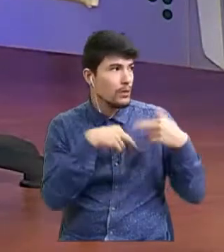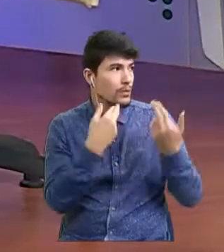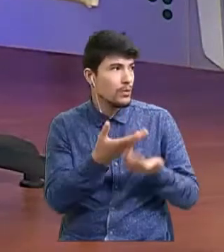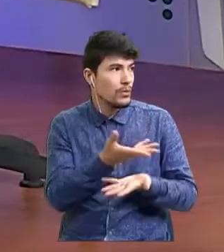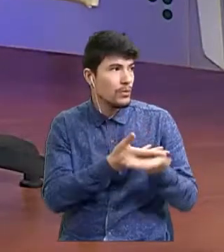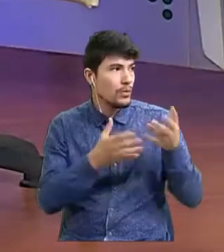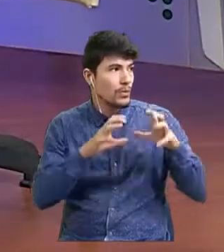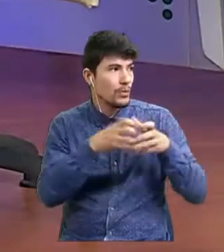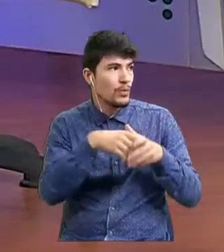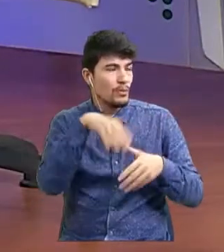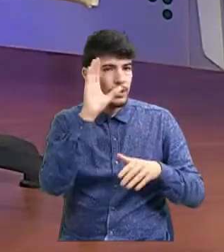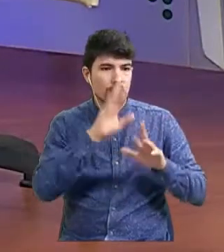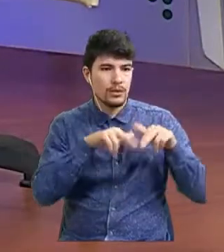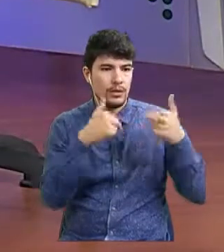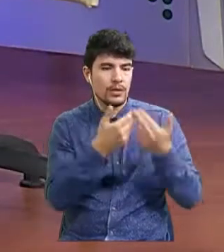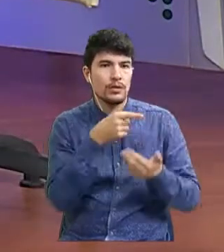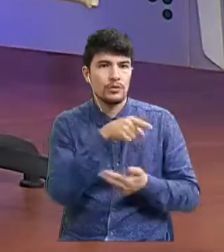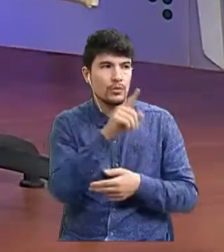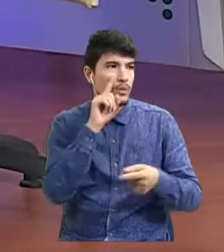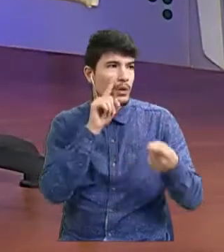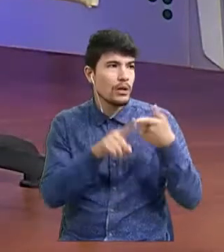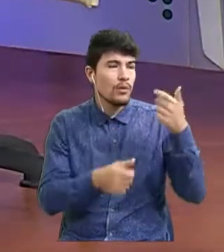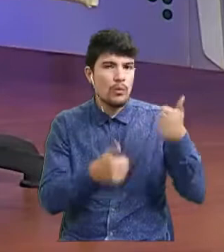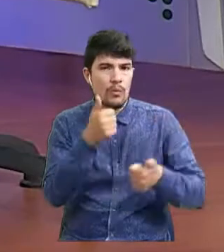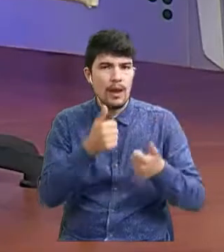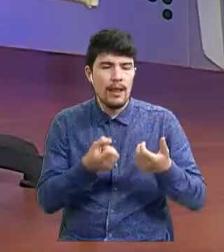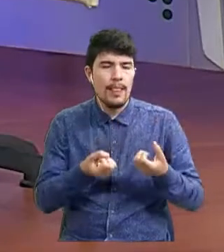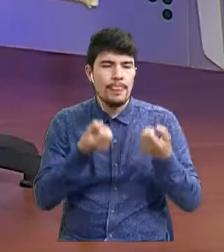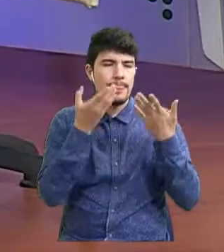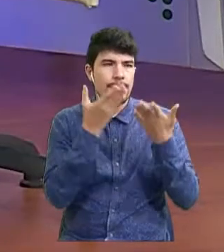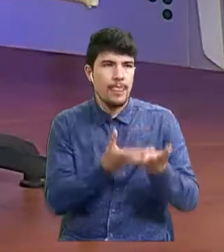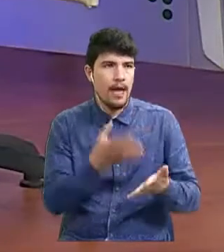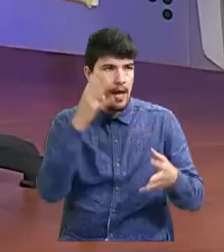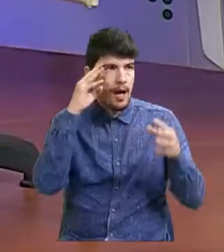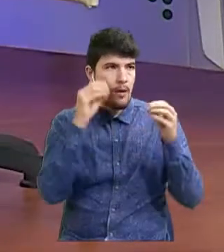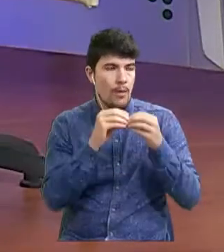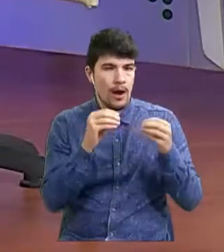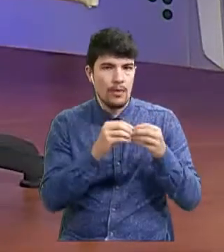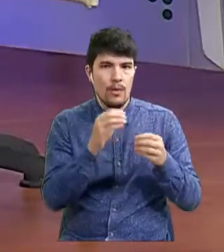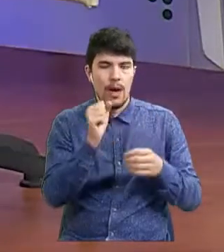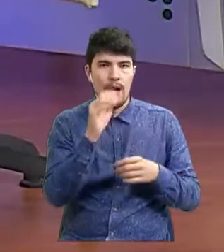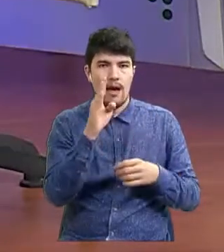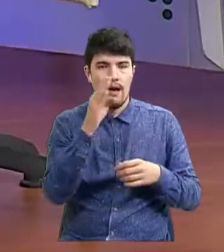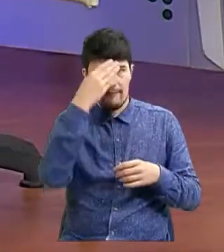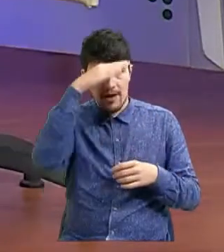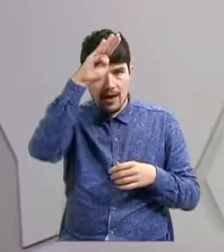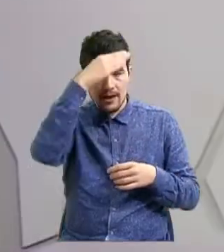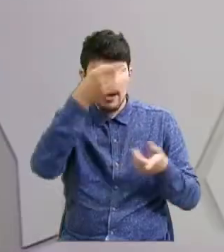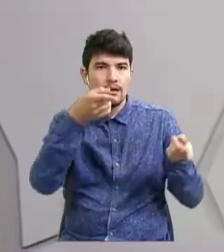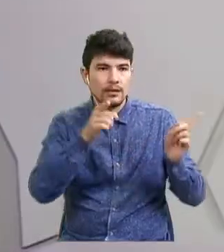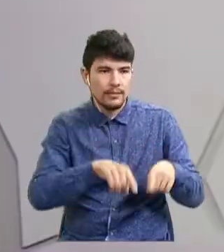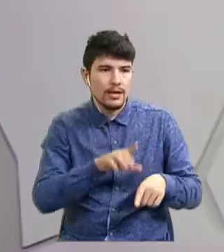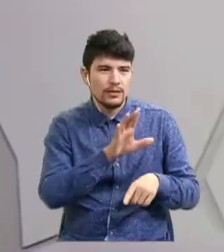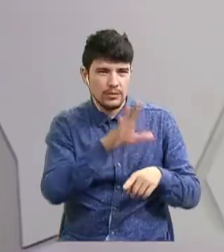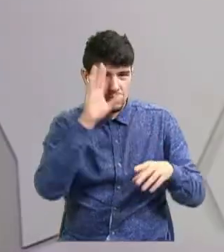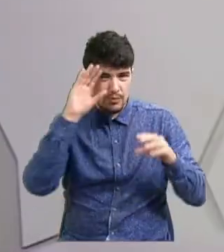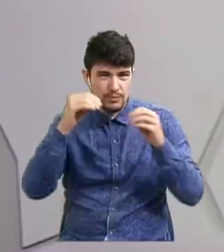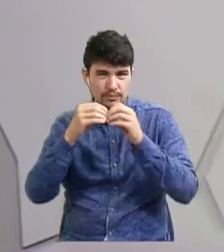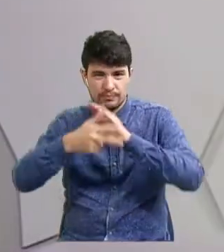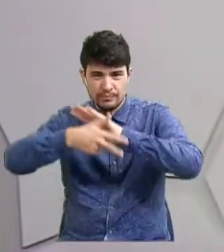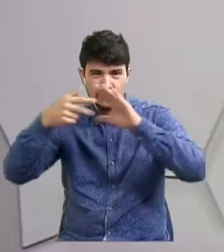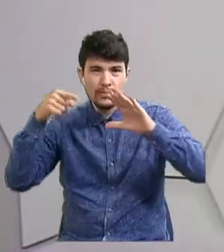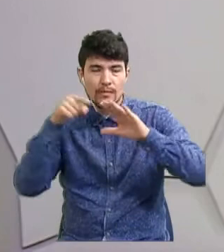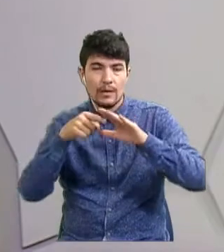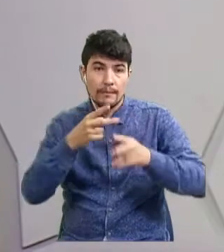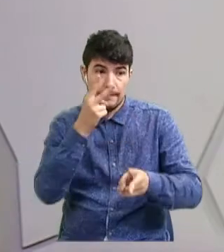y su mayoría en el Congreso, que el propósito también es brindar los acuerdos de La Habana y la supercorte de la JEP, que es